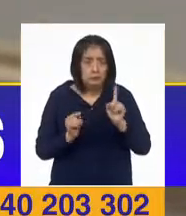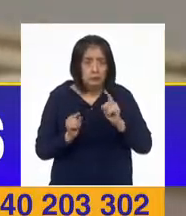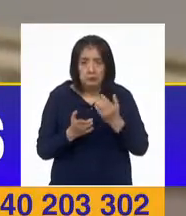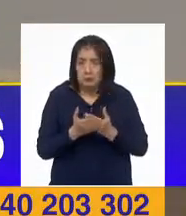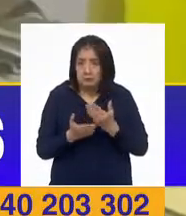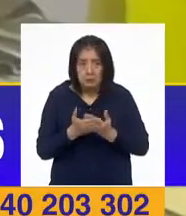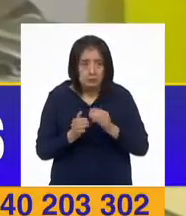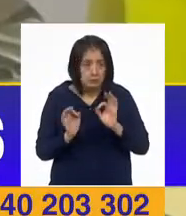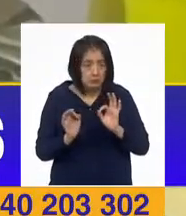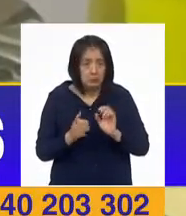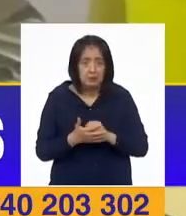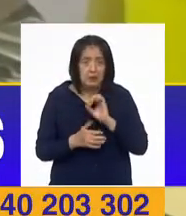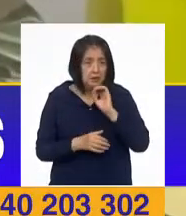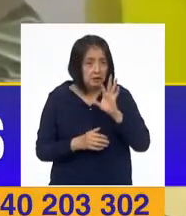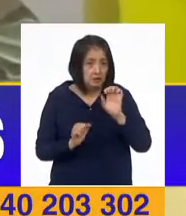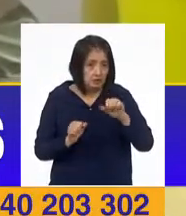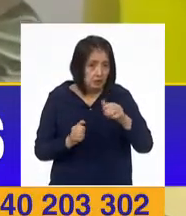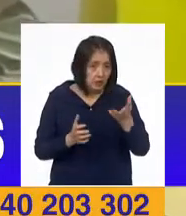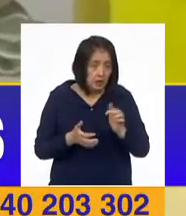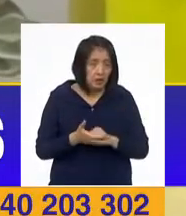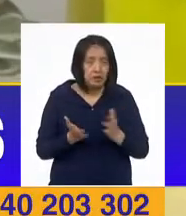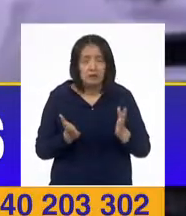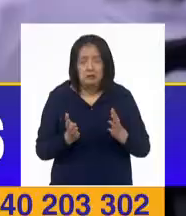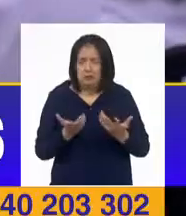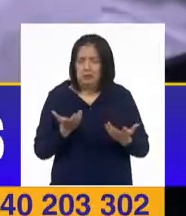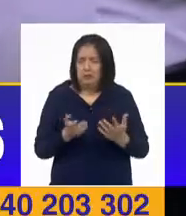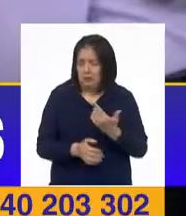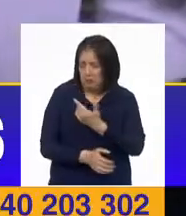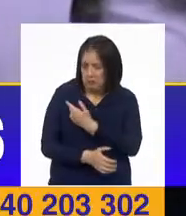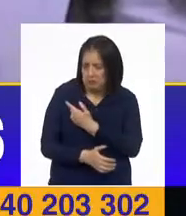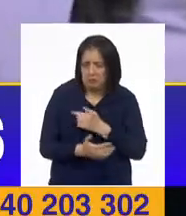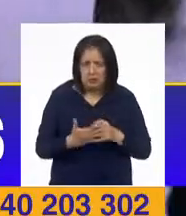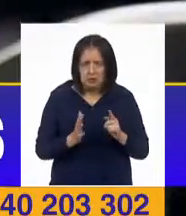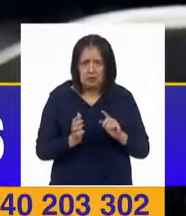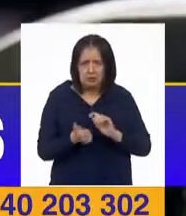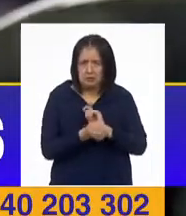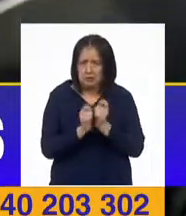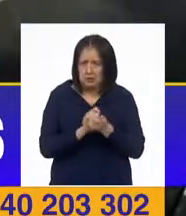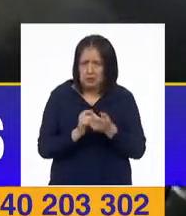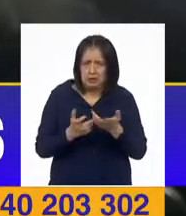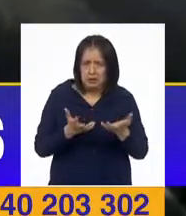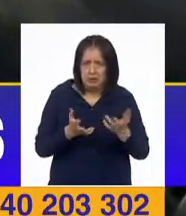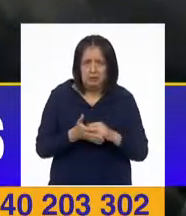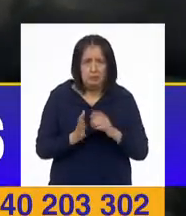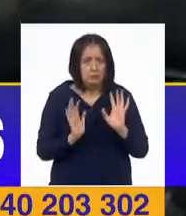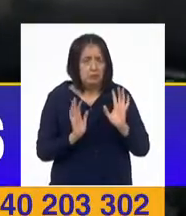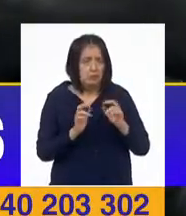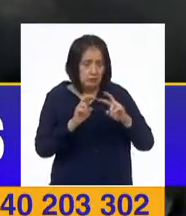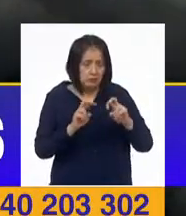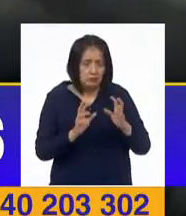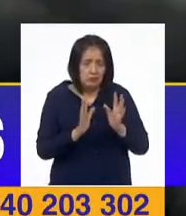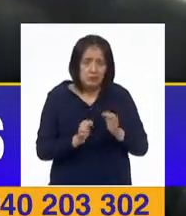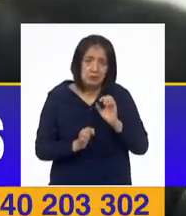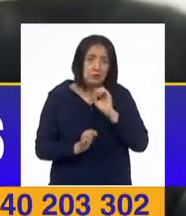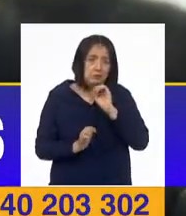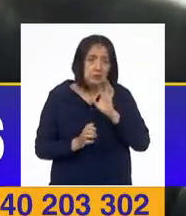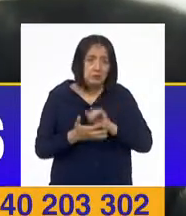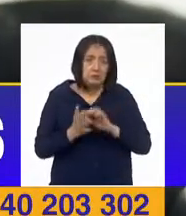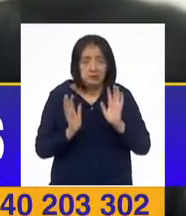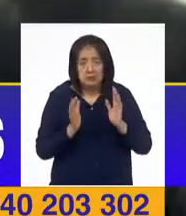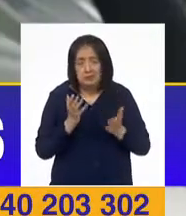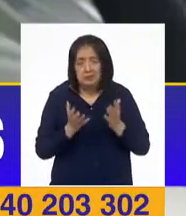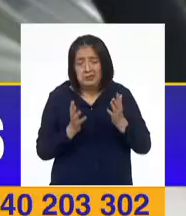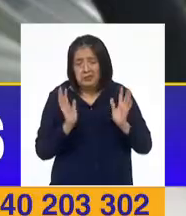evidencia suficiente para afirmar la existencia de un vínculo entre la vacuna y estas alteraciones, según los investigadores, todo parece indicar